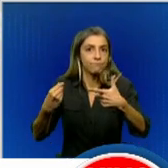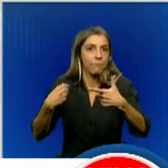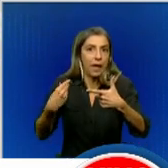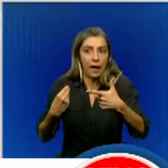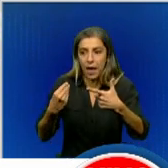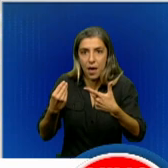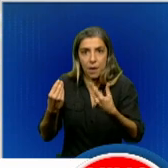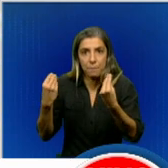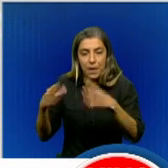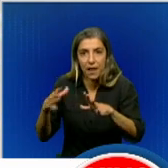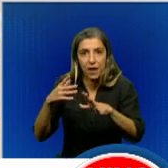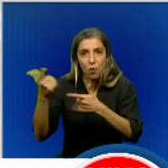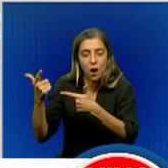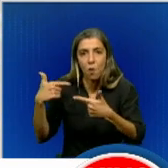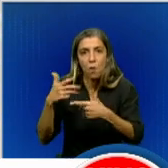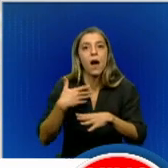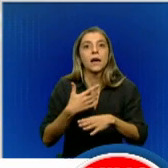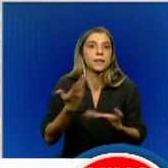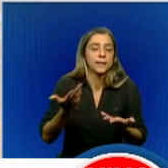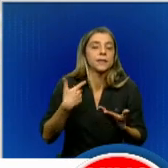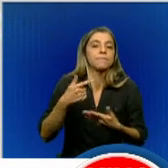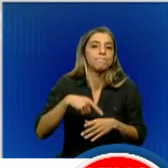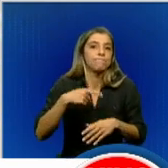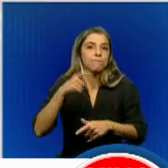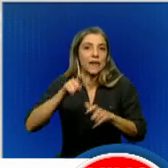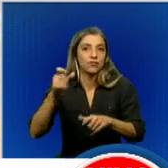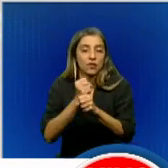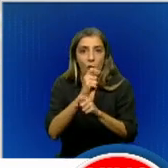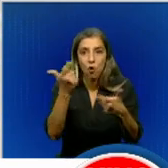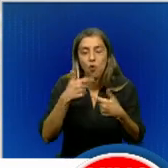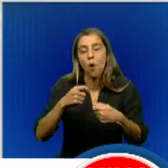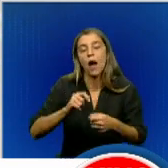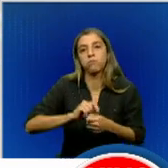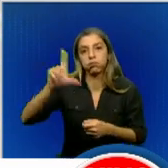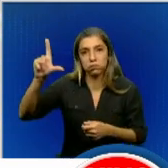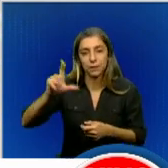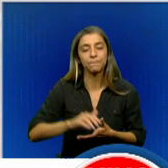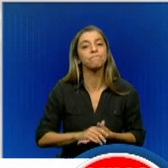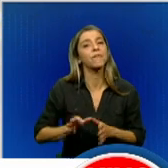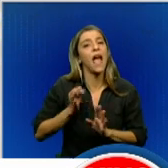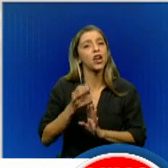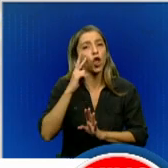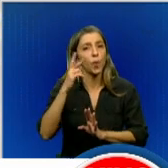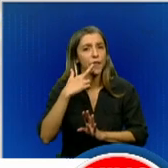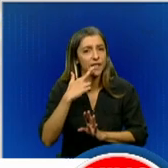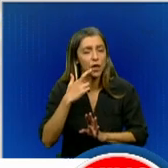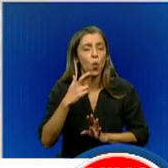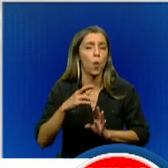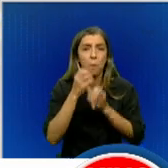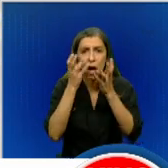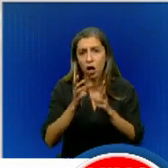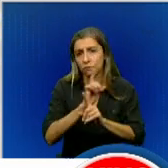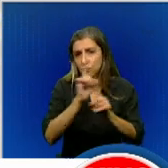a 9 como 1% y esto tampoco mejoró en el año 2019 y no estábamos en una situación de pandemia